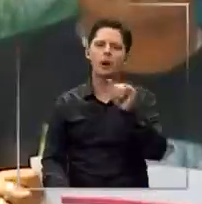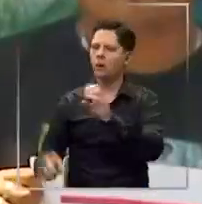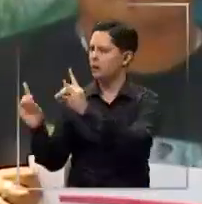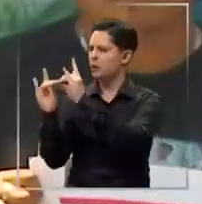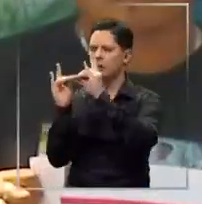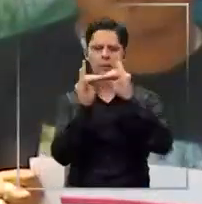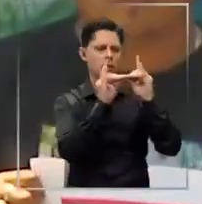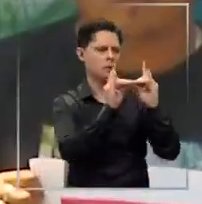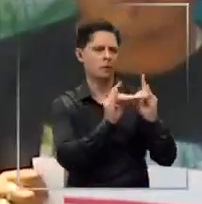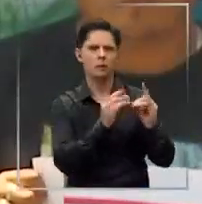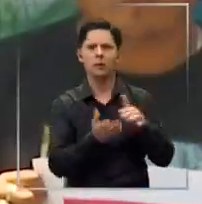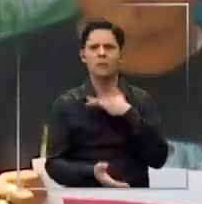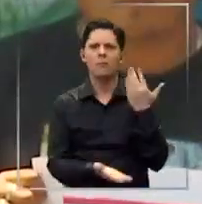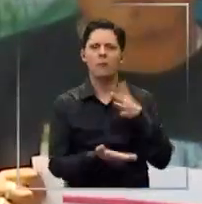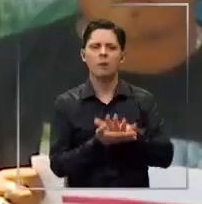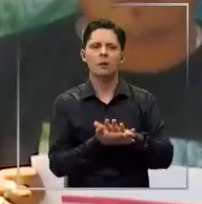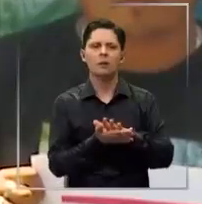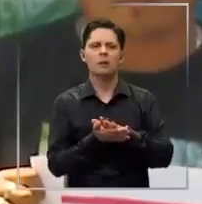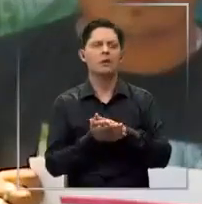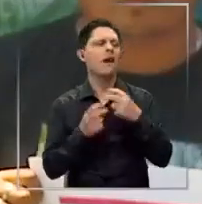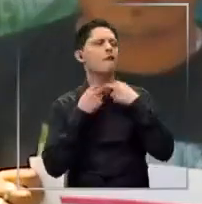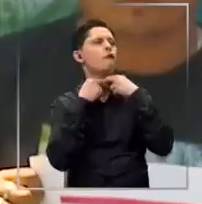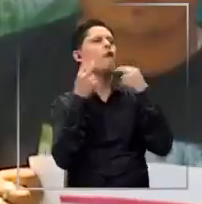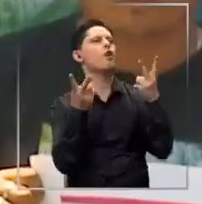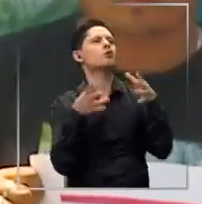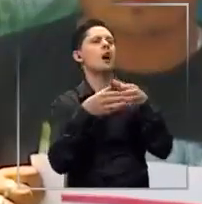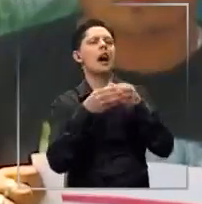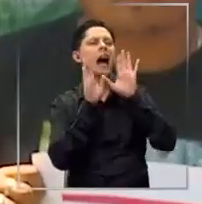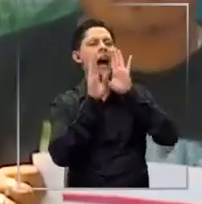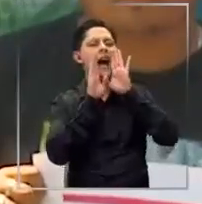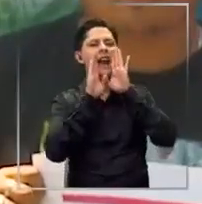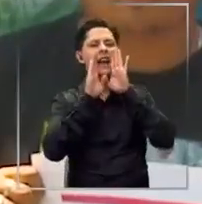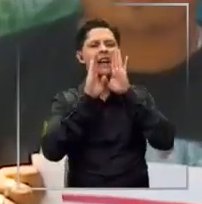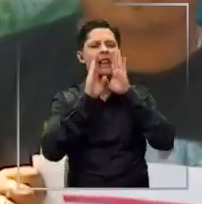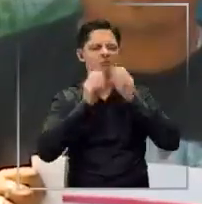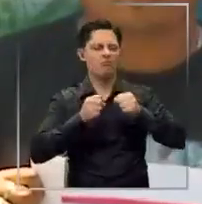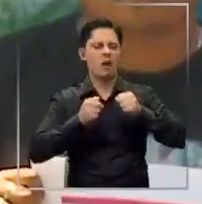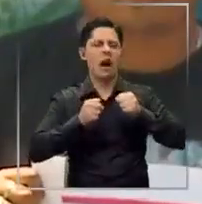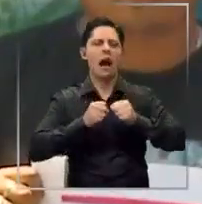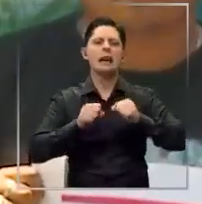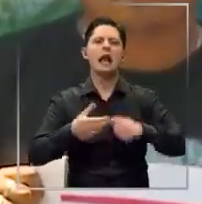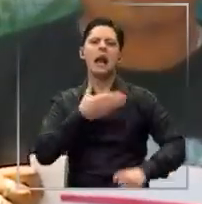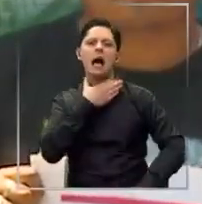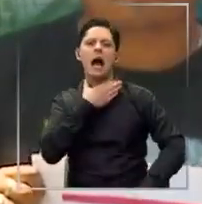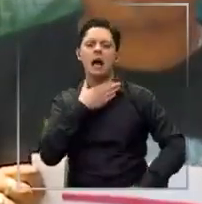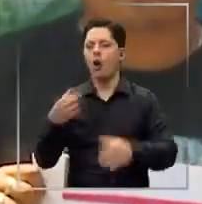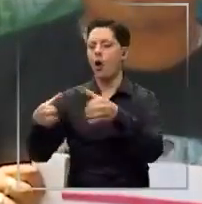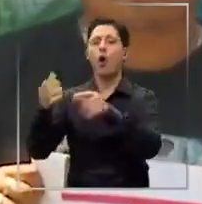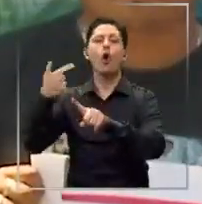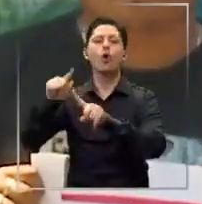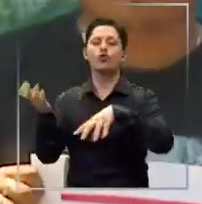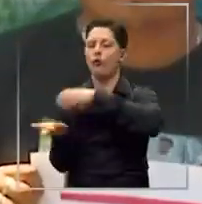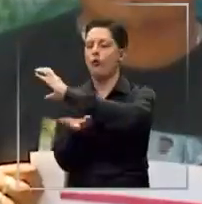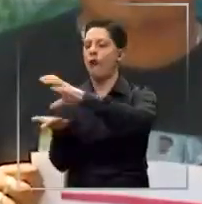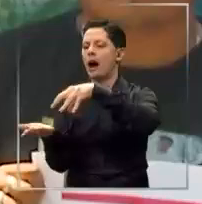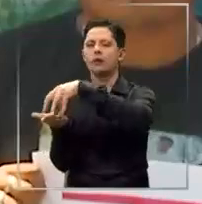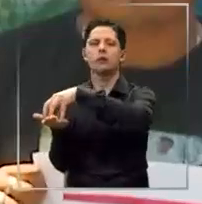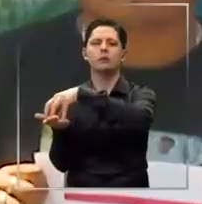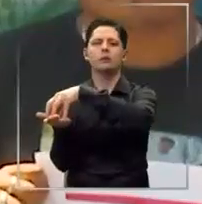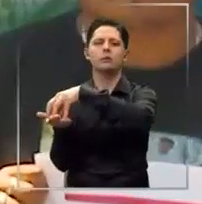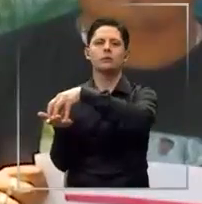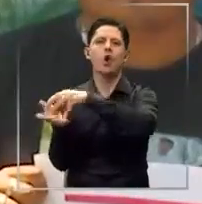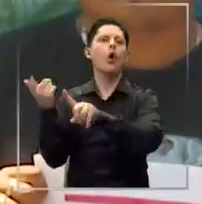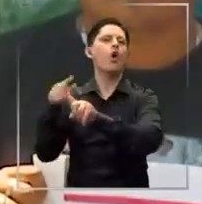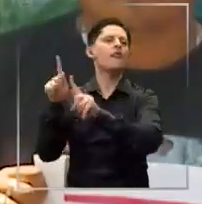cajón se escucha la voz que no porque seamos de la granja No la vamos a tener Porque si hubiera sido de otro barrio quizás se hubiera